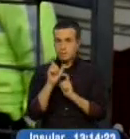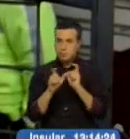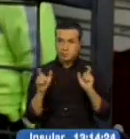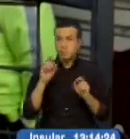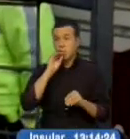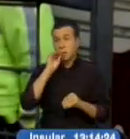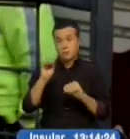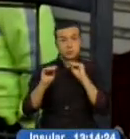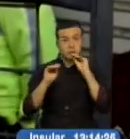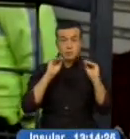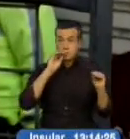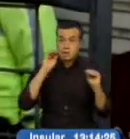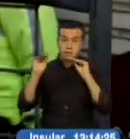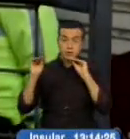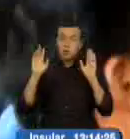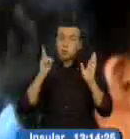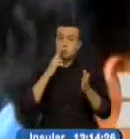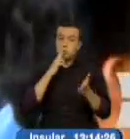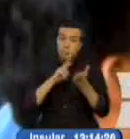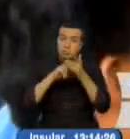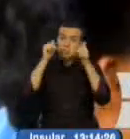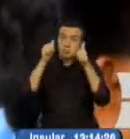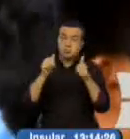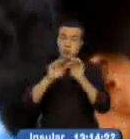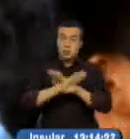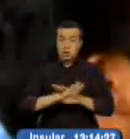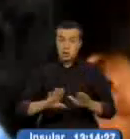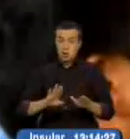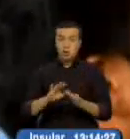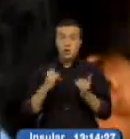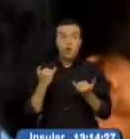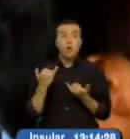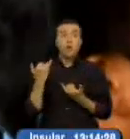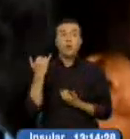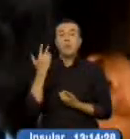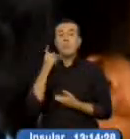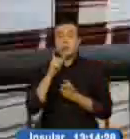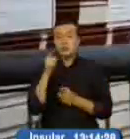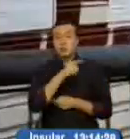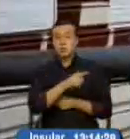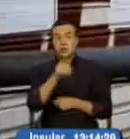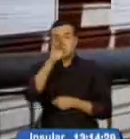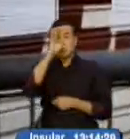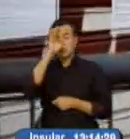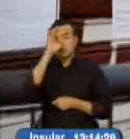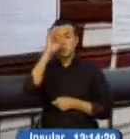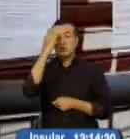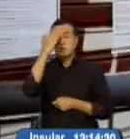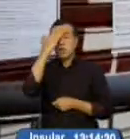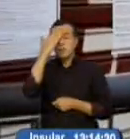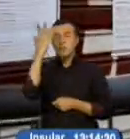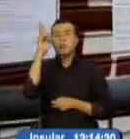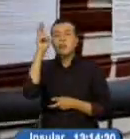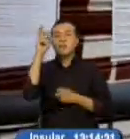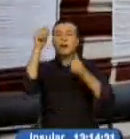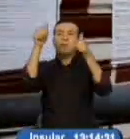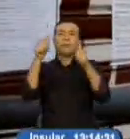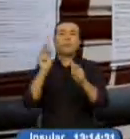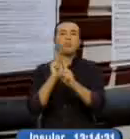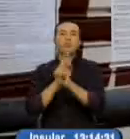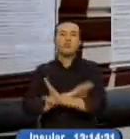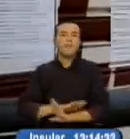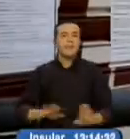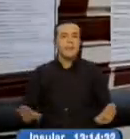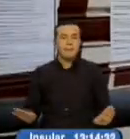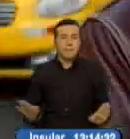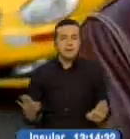la está informando en base a los boletines. Hasta ahora lo único que conocen los usuarios es a través de comunicados pegados en las afueras